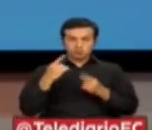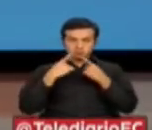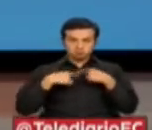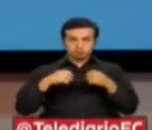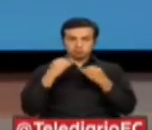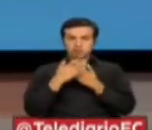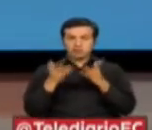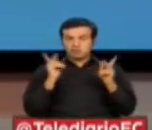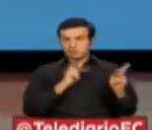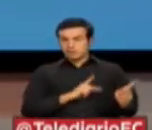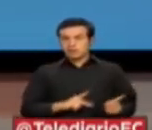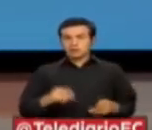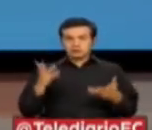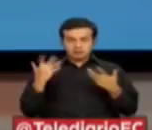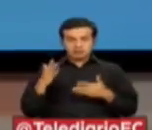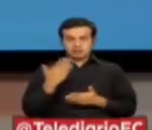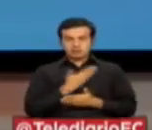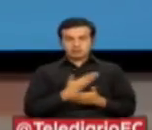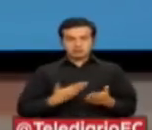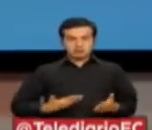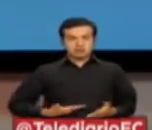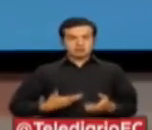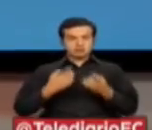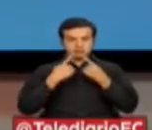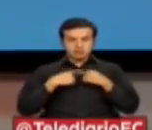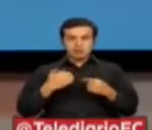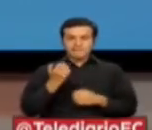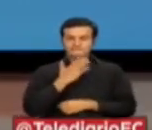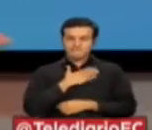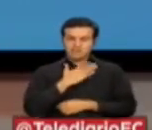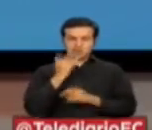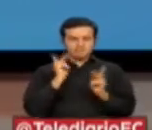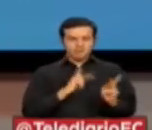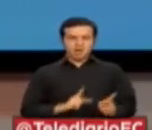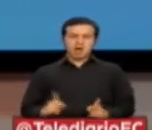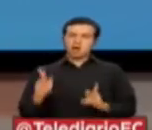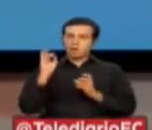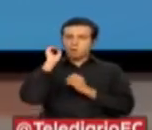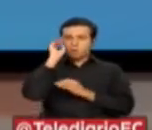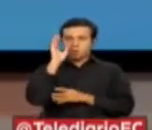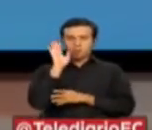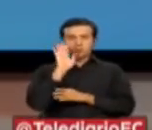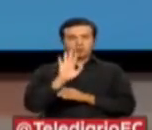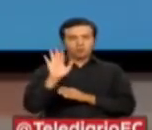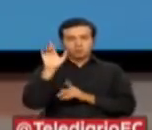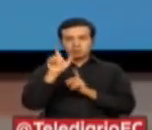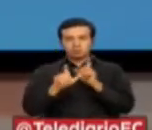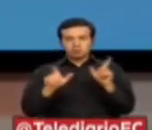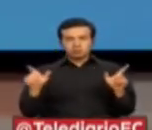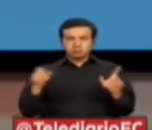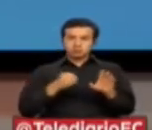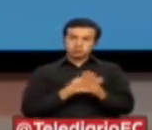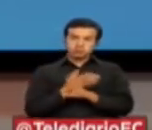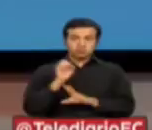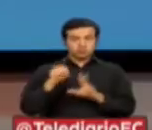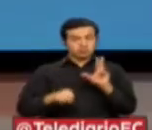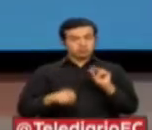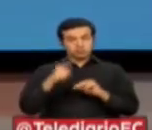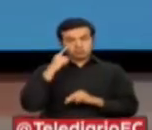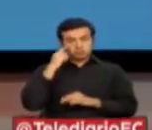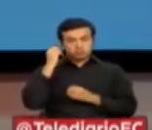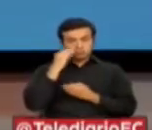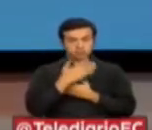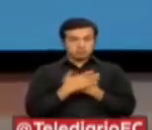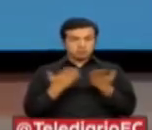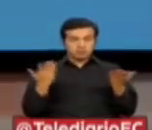El plan finalmente, hoy el presidente dirá, este es mi plan, más allá de lo que varios sectores le han estado sugiriendo o presionando.